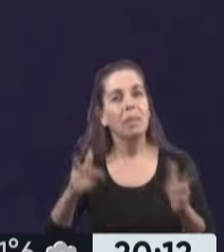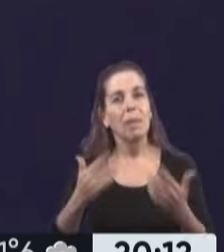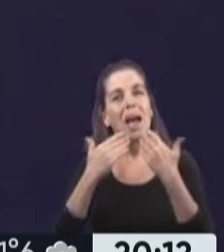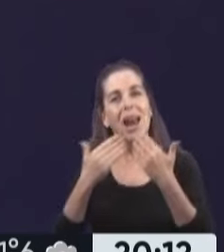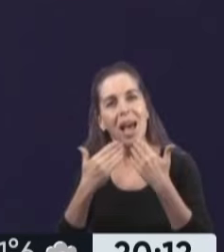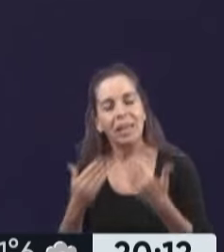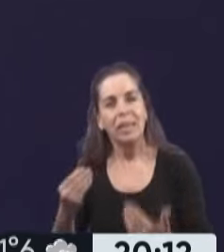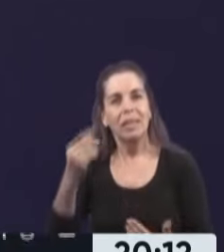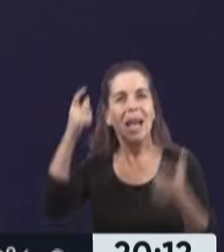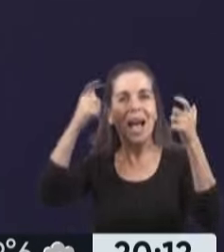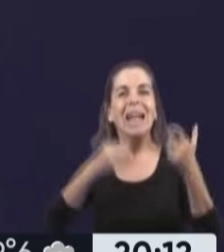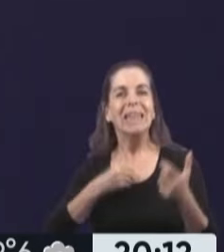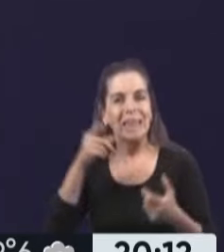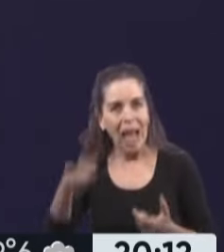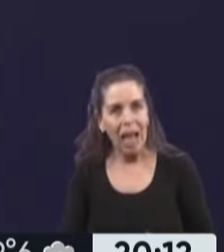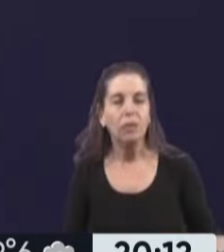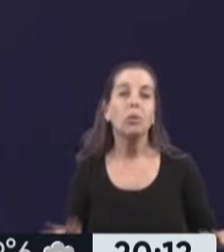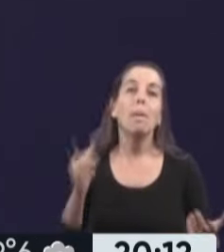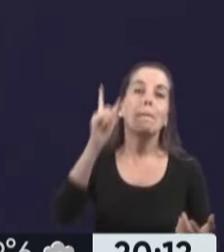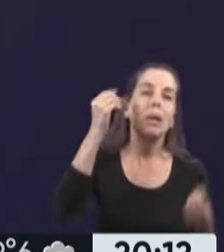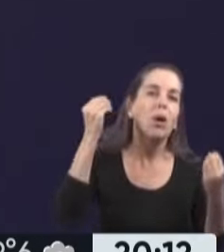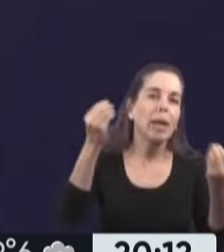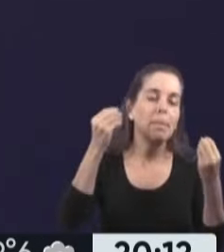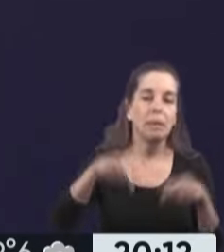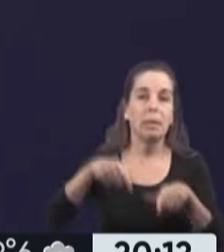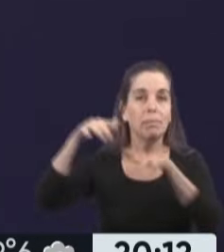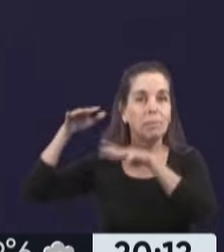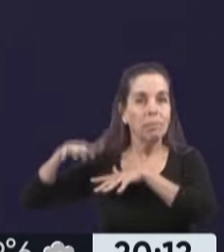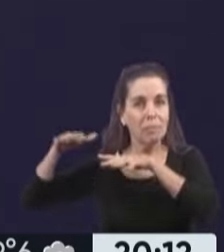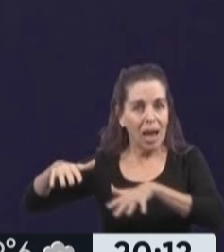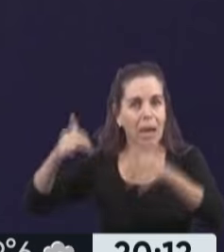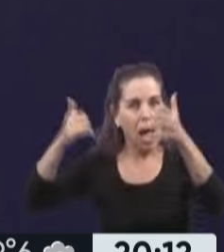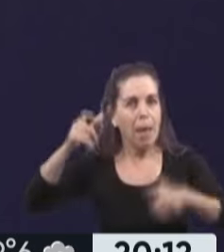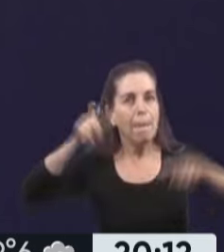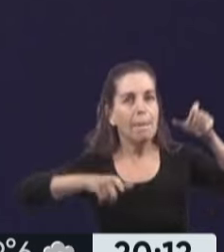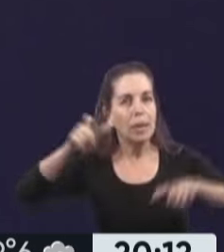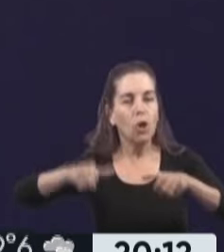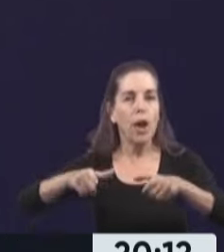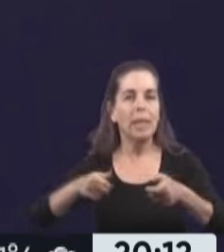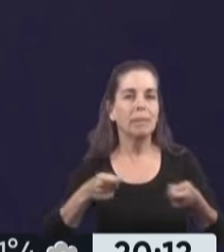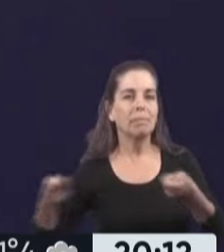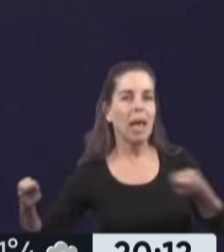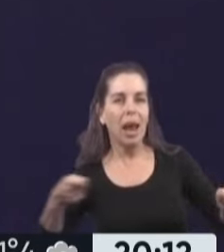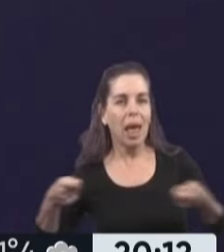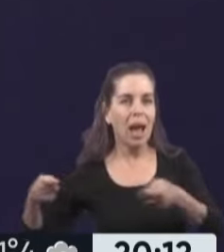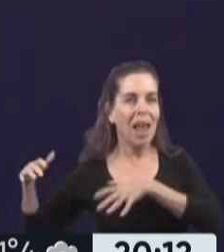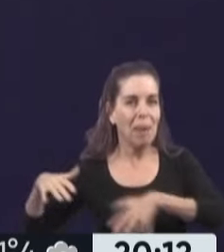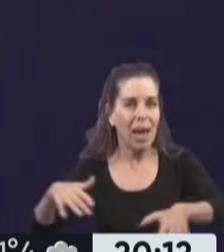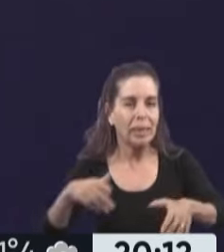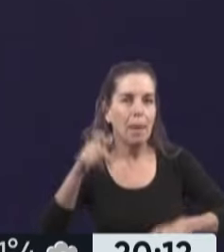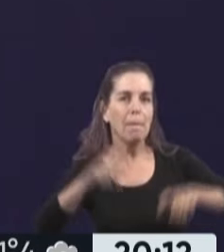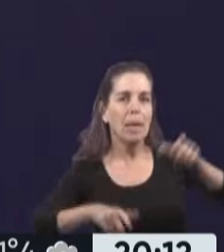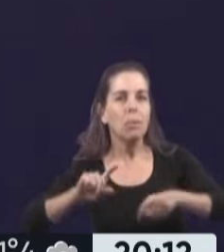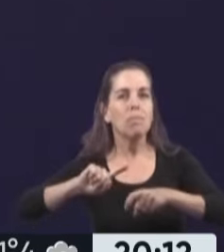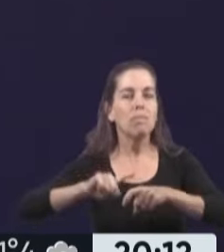o por la razón que sea, que hoy esté encabezada por figuras políticas que